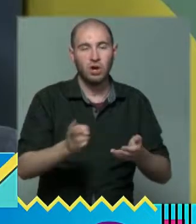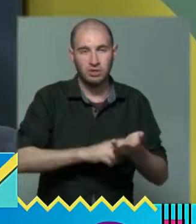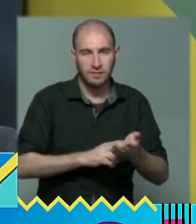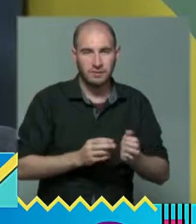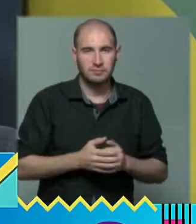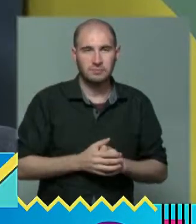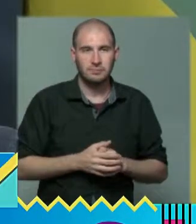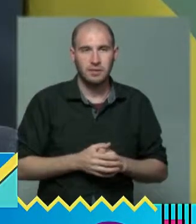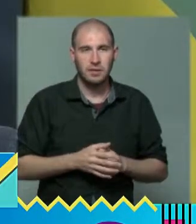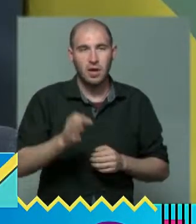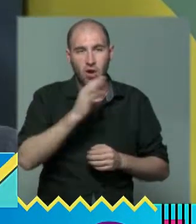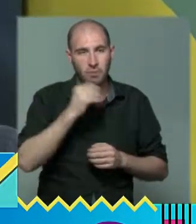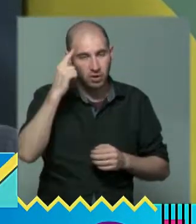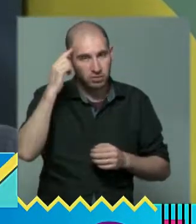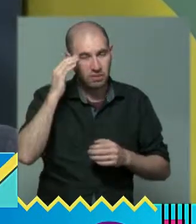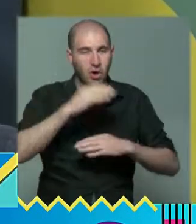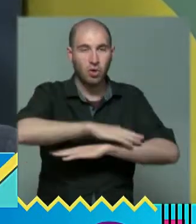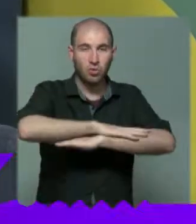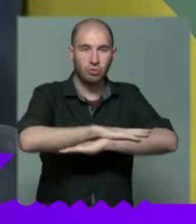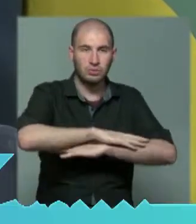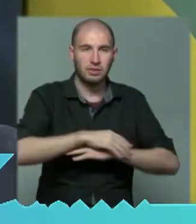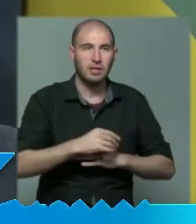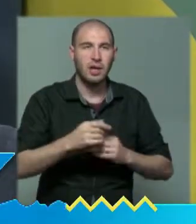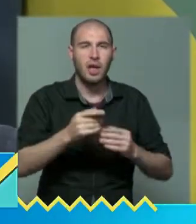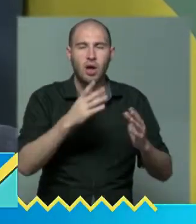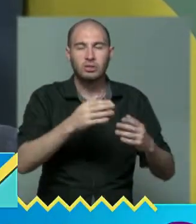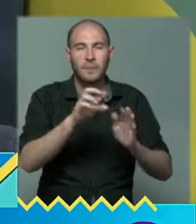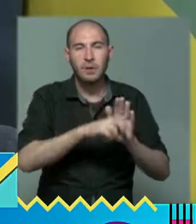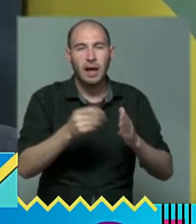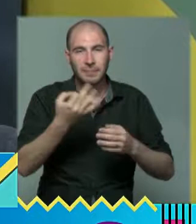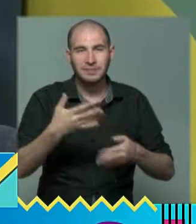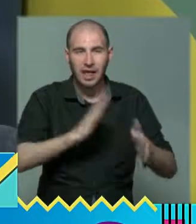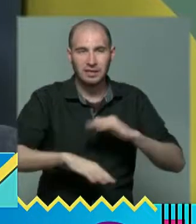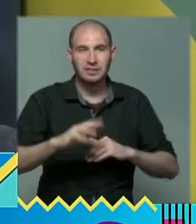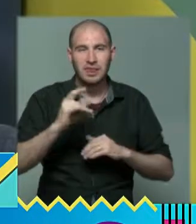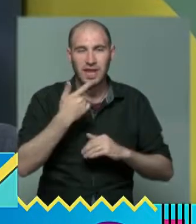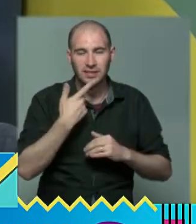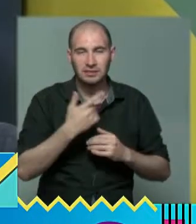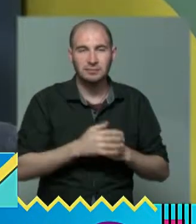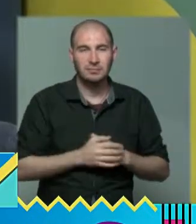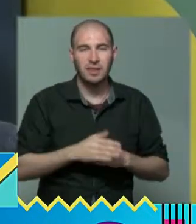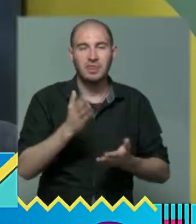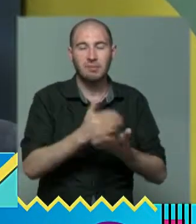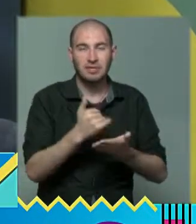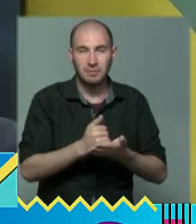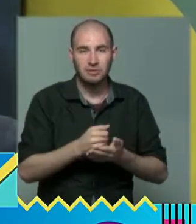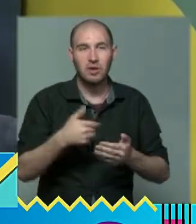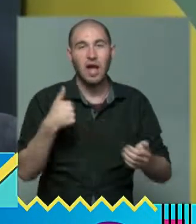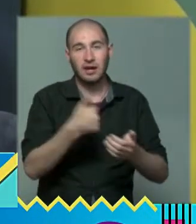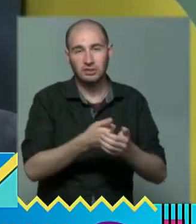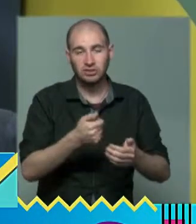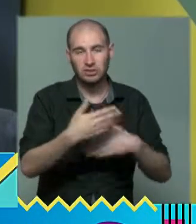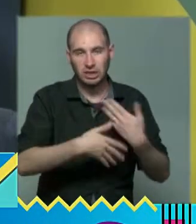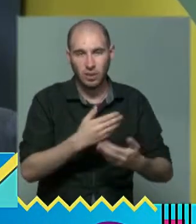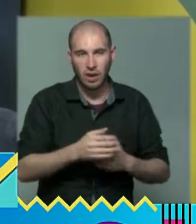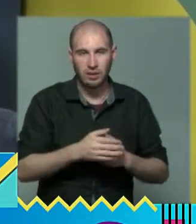la visión cognitiva-conductual, realizan este programa específico que se llama DAS, que es el Departamento de Agresores Sexuales,